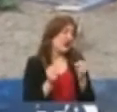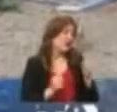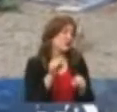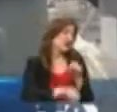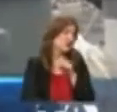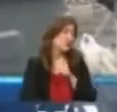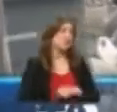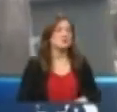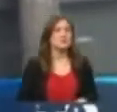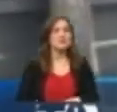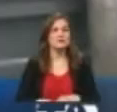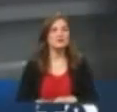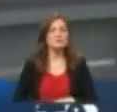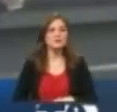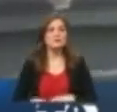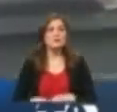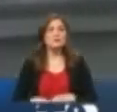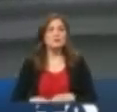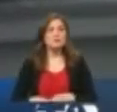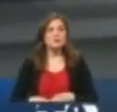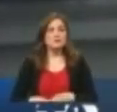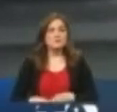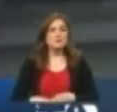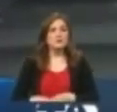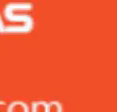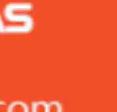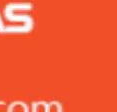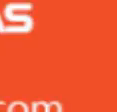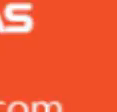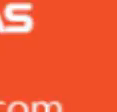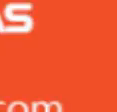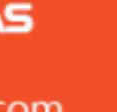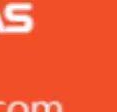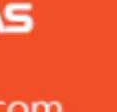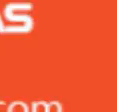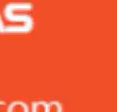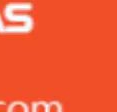de carga lateral en quito jorge loaiza 24 horas